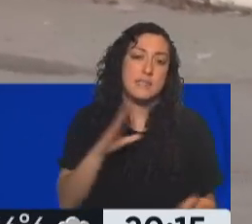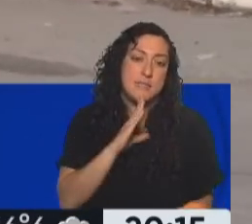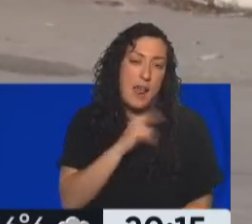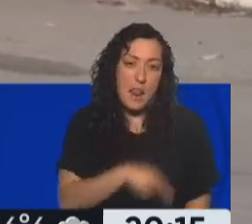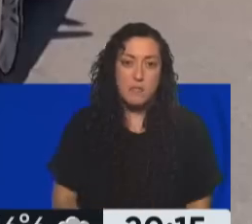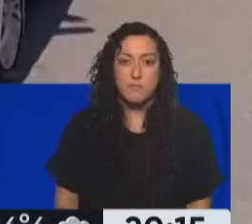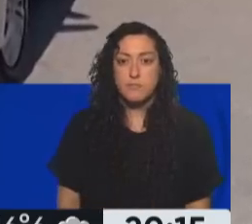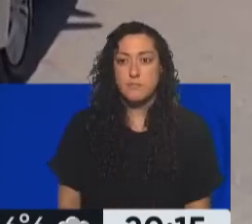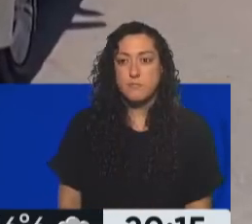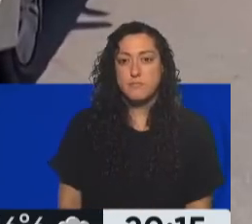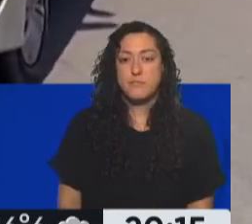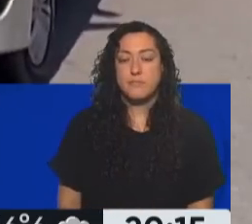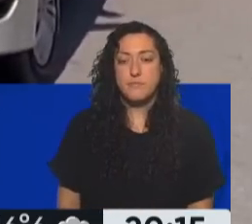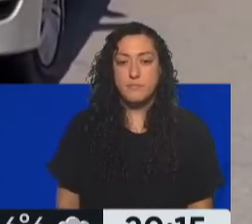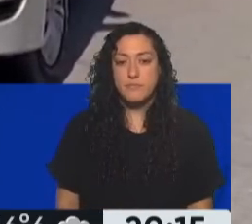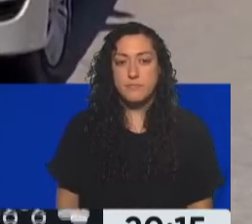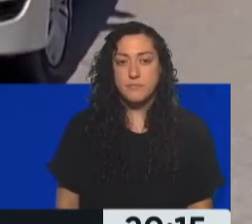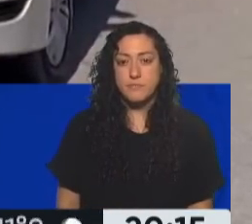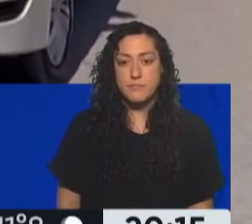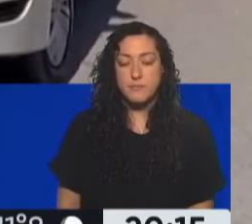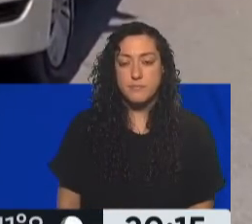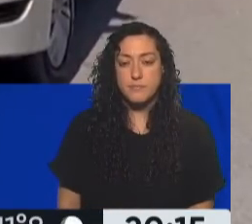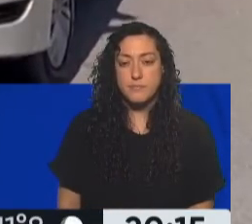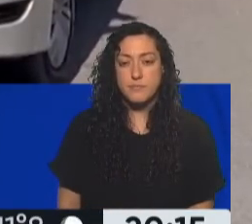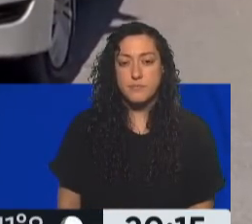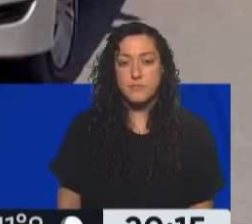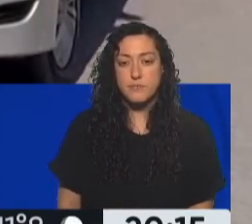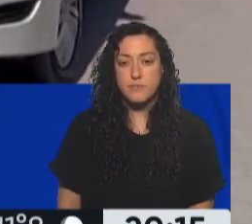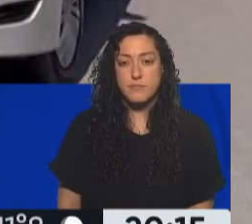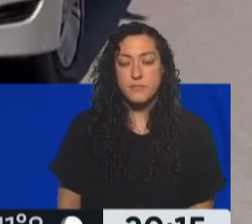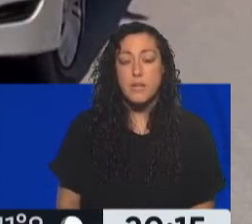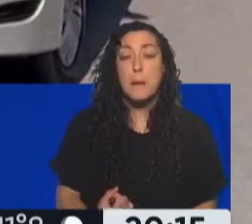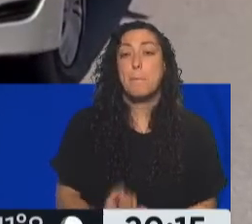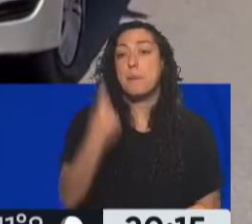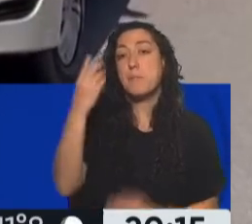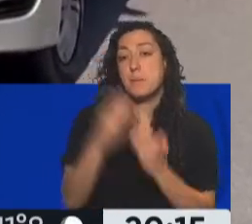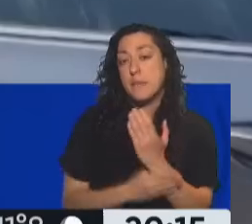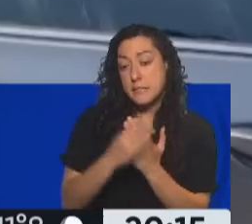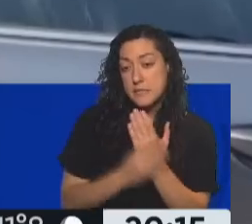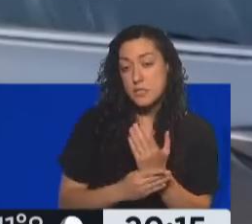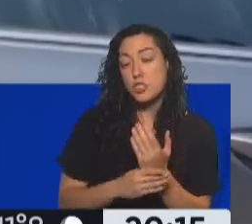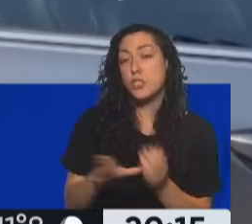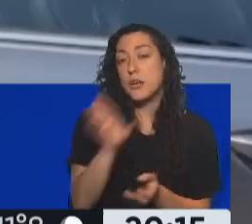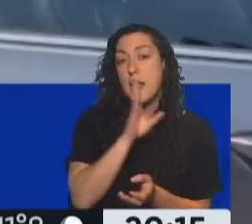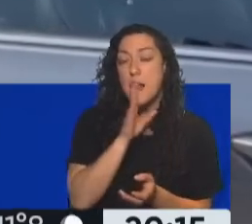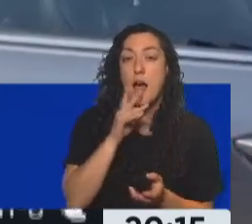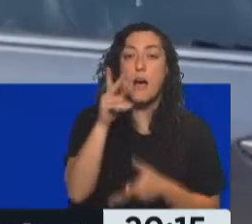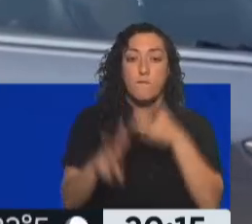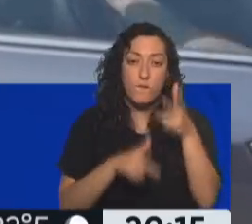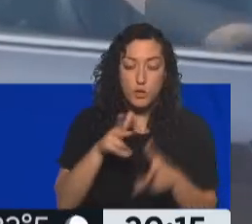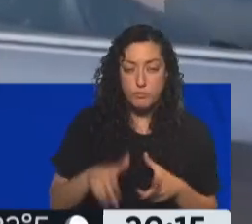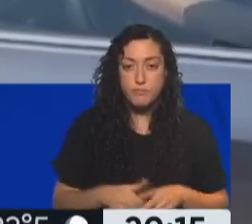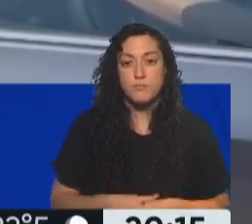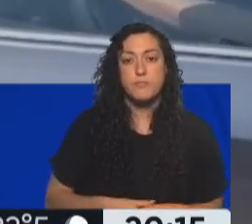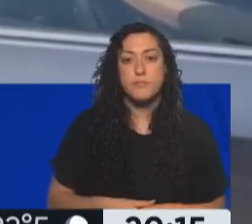de Israel. Si les parece, escuchamos lo que dijo el primer ministro de Israel, porque les habló a los israelíes,